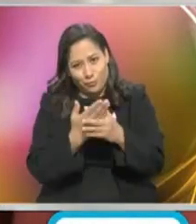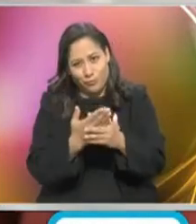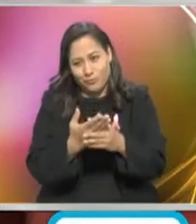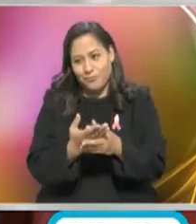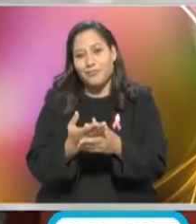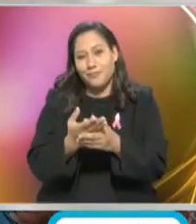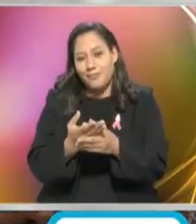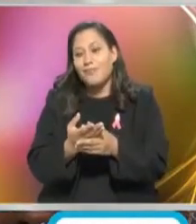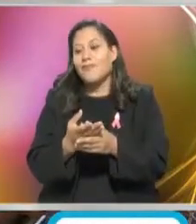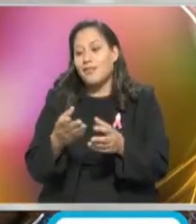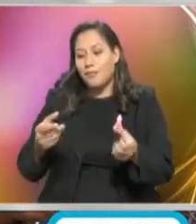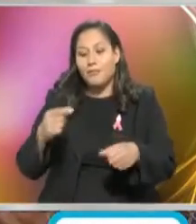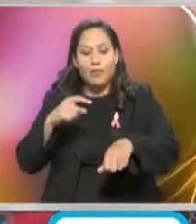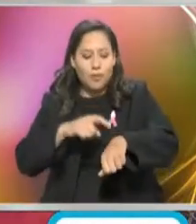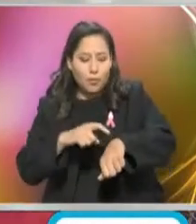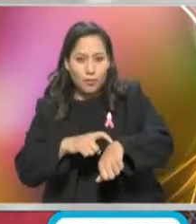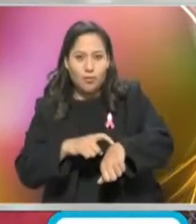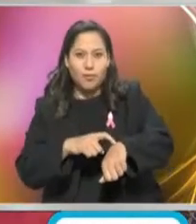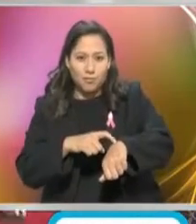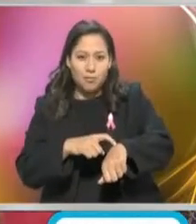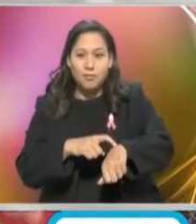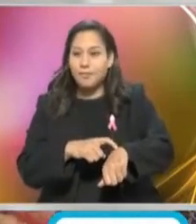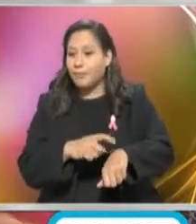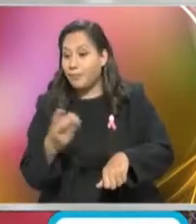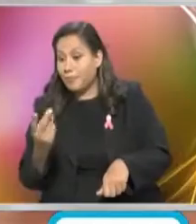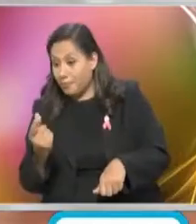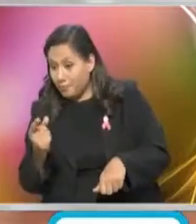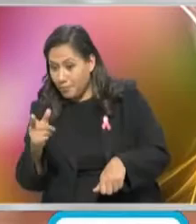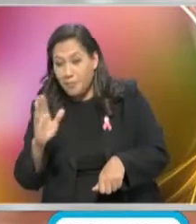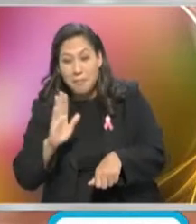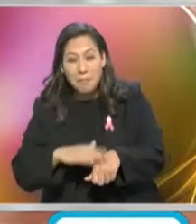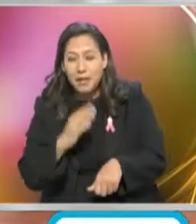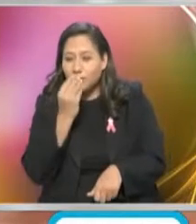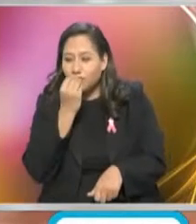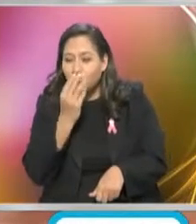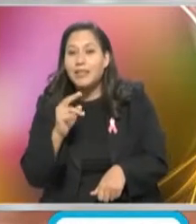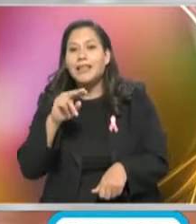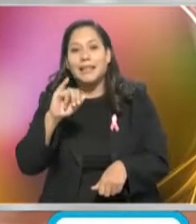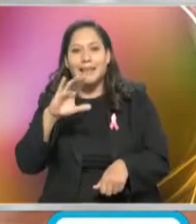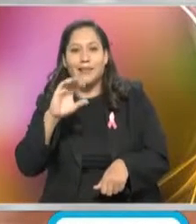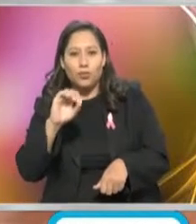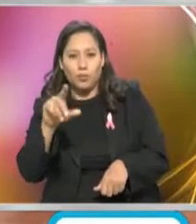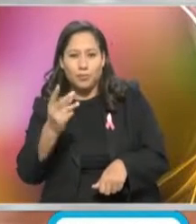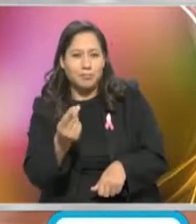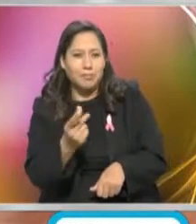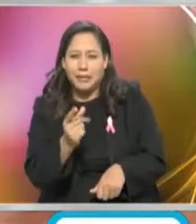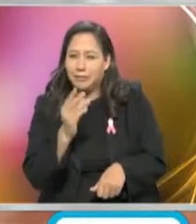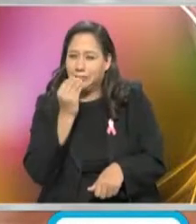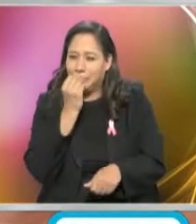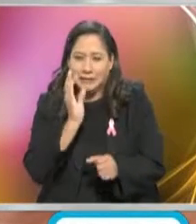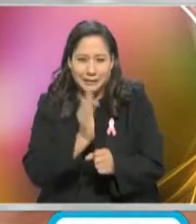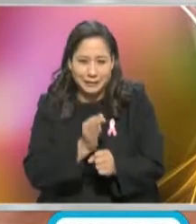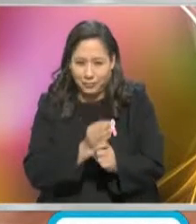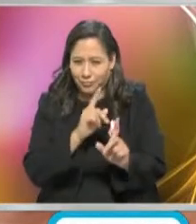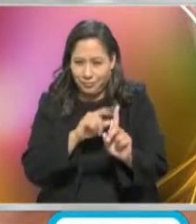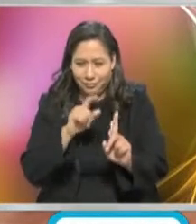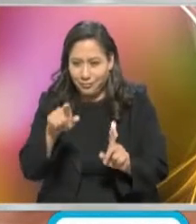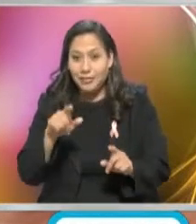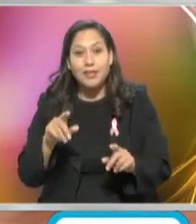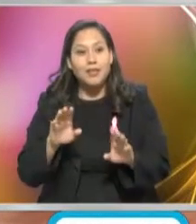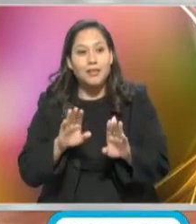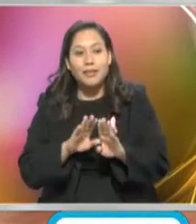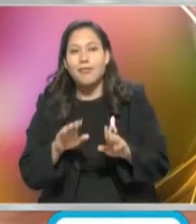Claro. 2 grupos en diferentes horas, en donde uno de los perros más simpáticos era Nico. Nico. Sí, es un